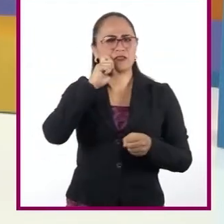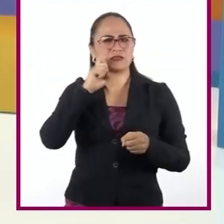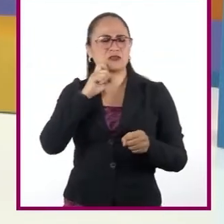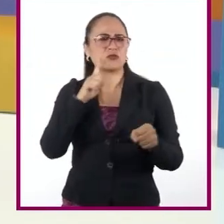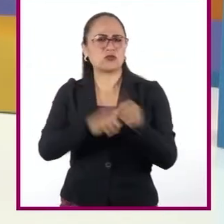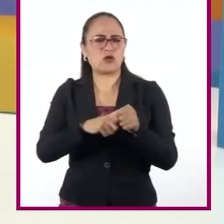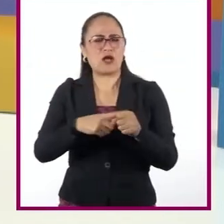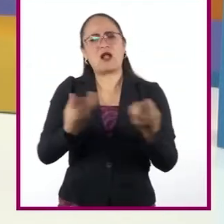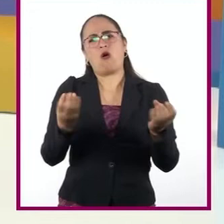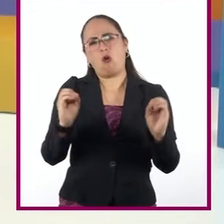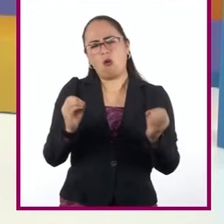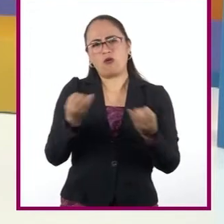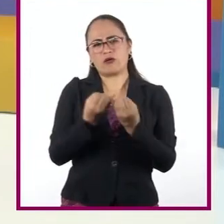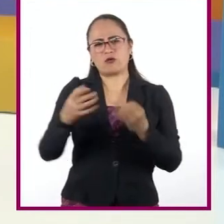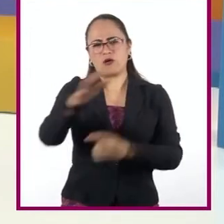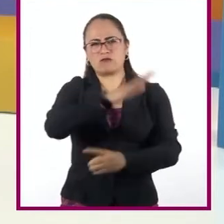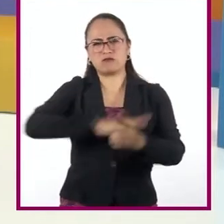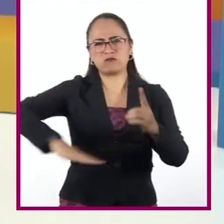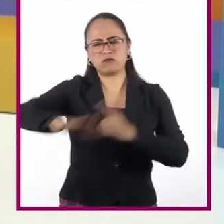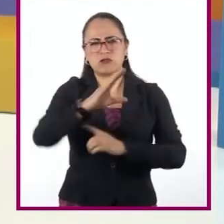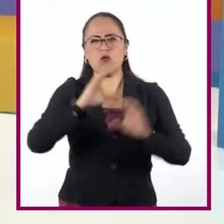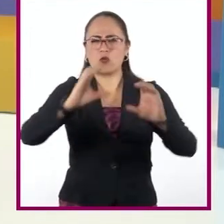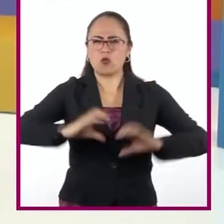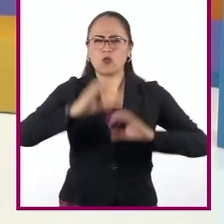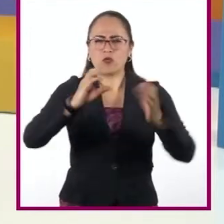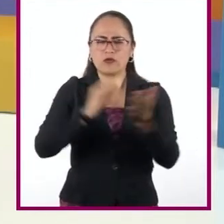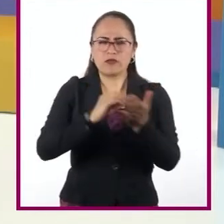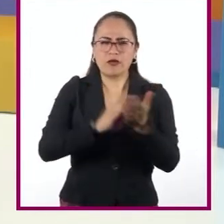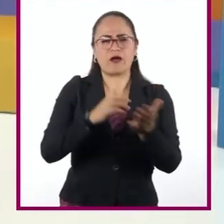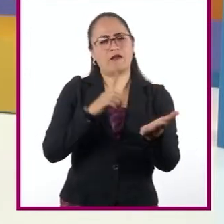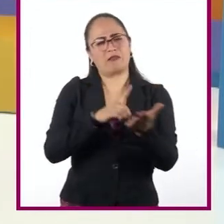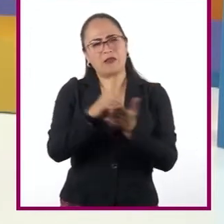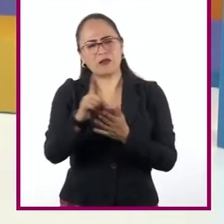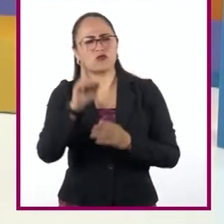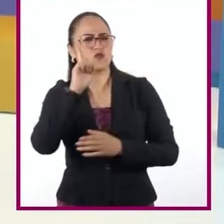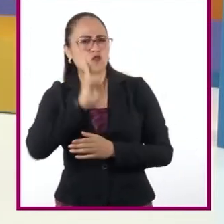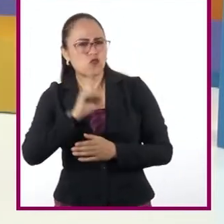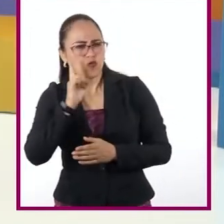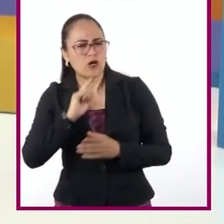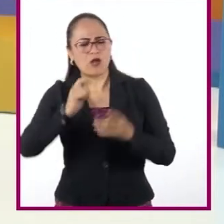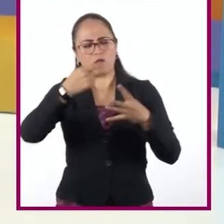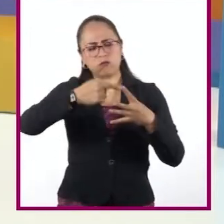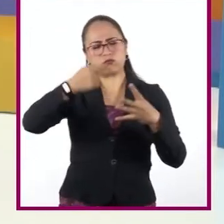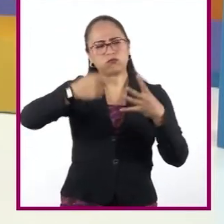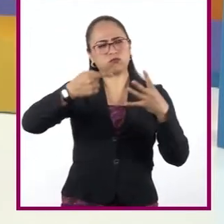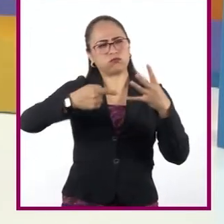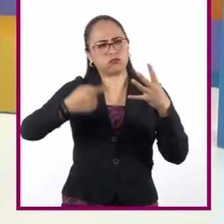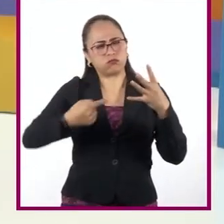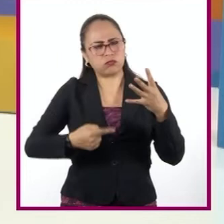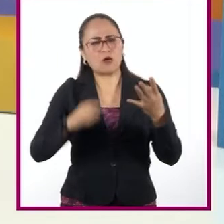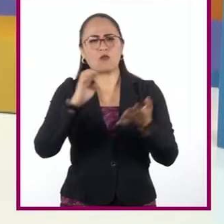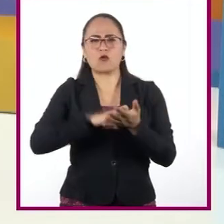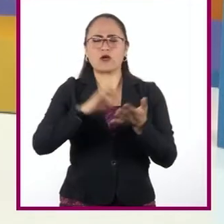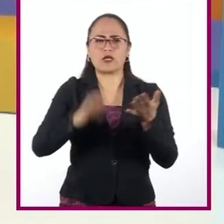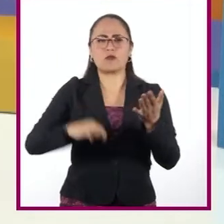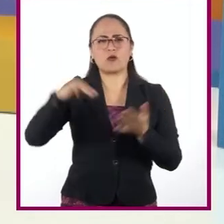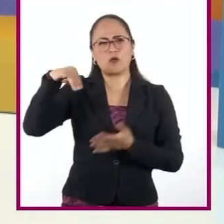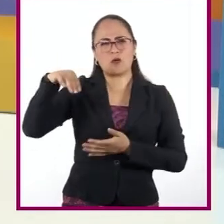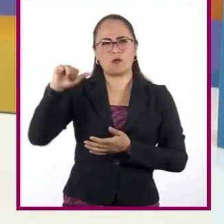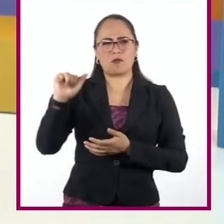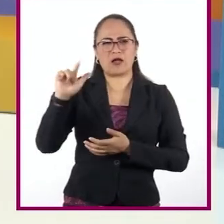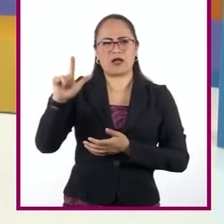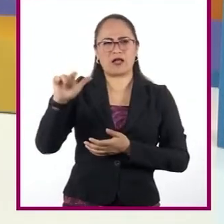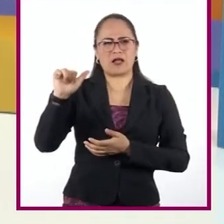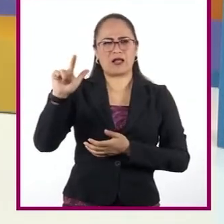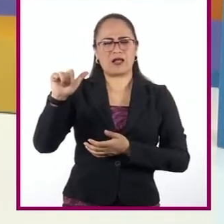del medio ambiente, los derechos de las mujeres, entre otros. Quiero compartir con ustedes el caso de Malala. Se